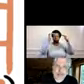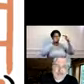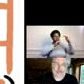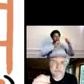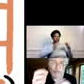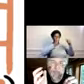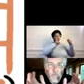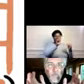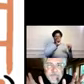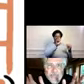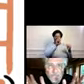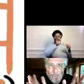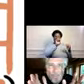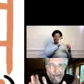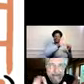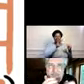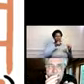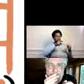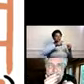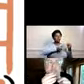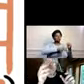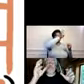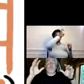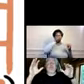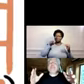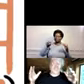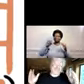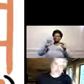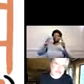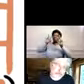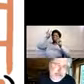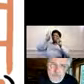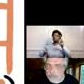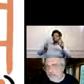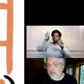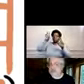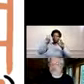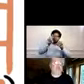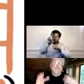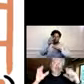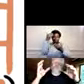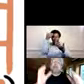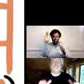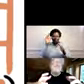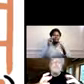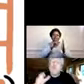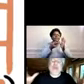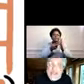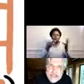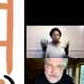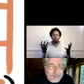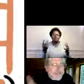y carrera, escaleras de carrera y láticas. Y lo que queremos decir con eso, bien simple,